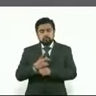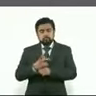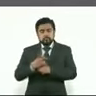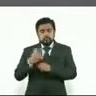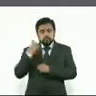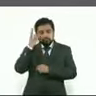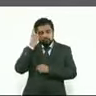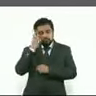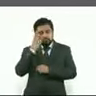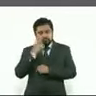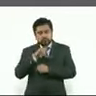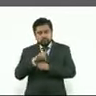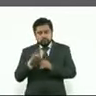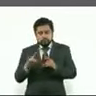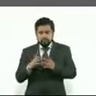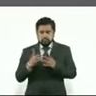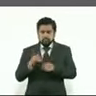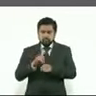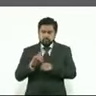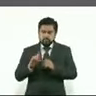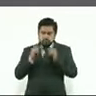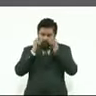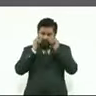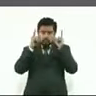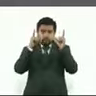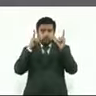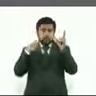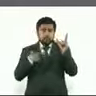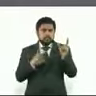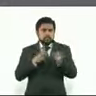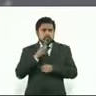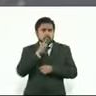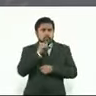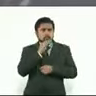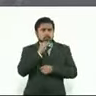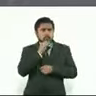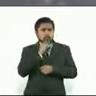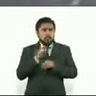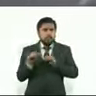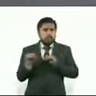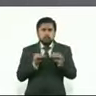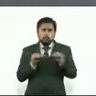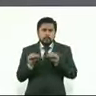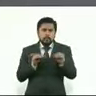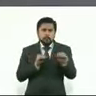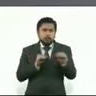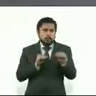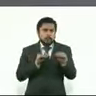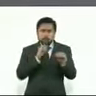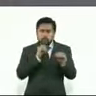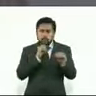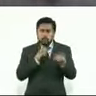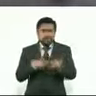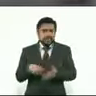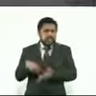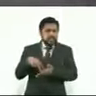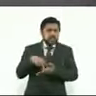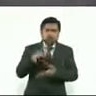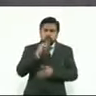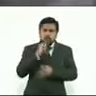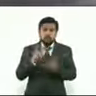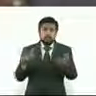también de valoraciones, le diagnosticaron mielitis, una inflamación en la médula espinal que afecta la movilidad, lo cual le